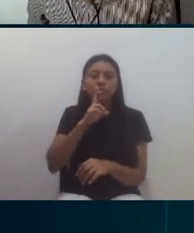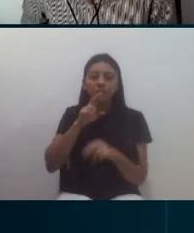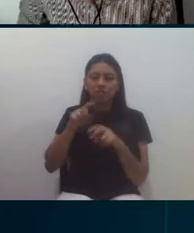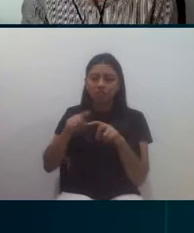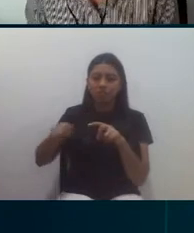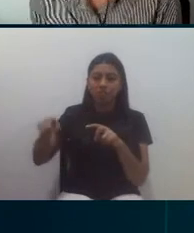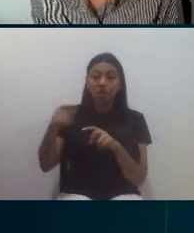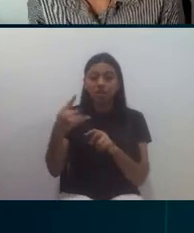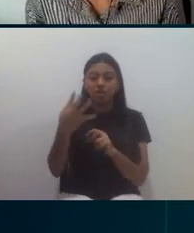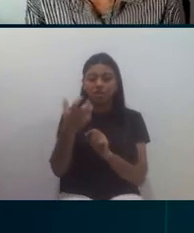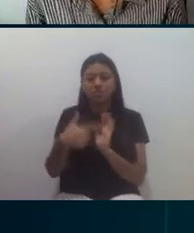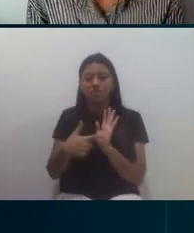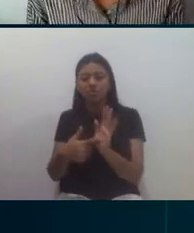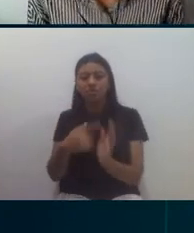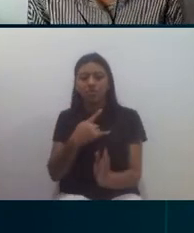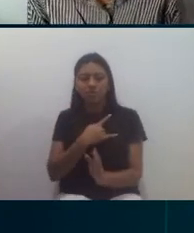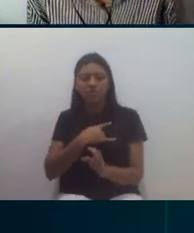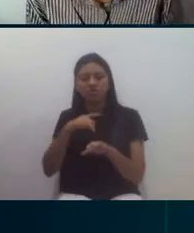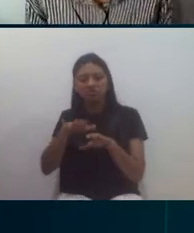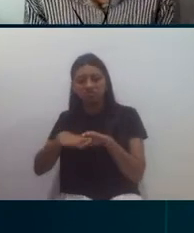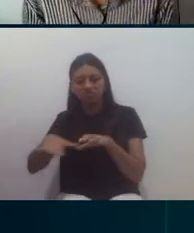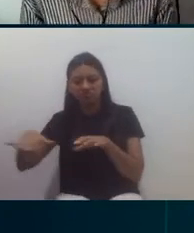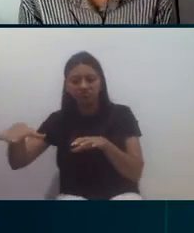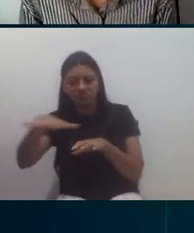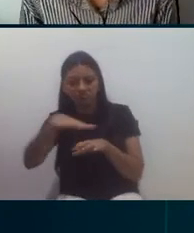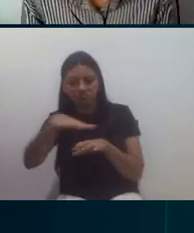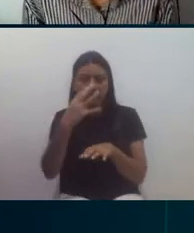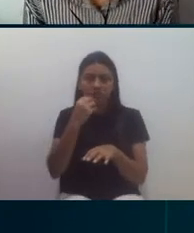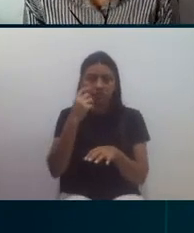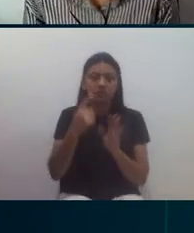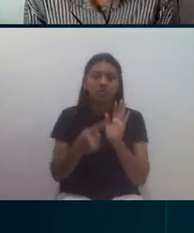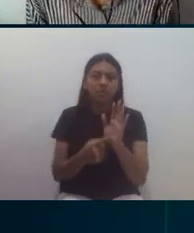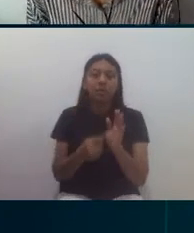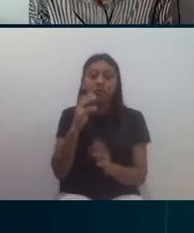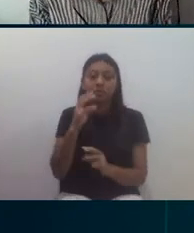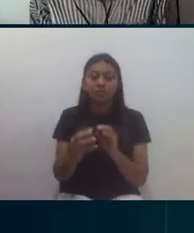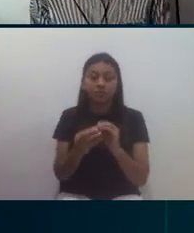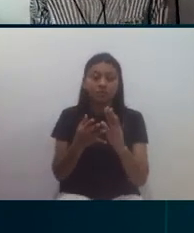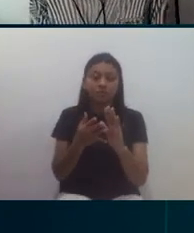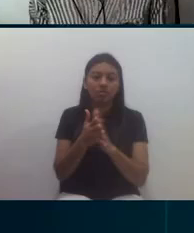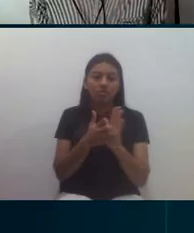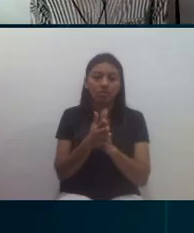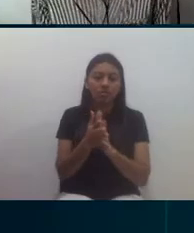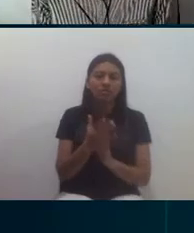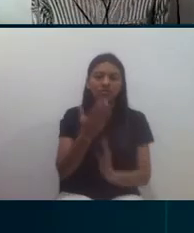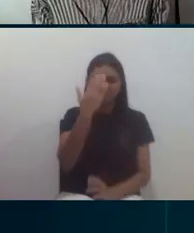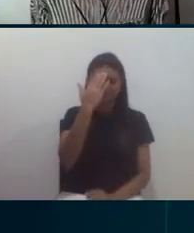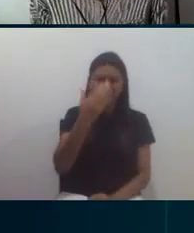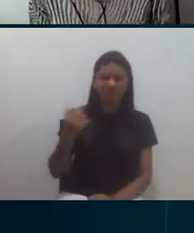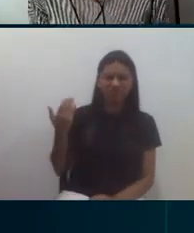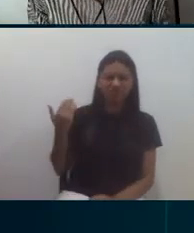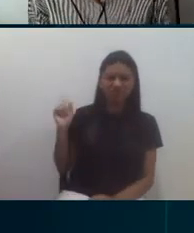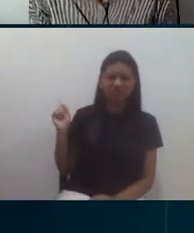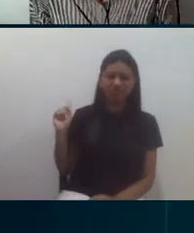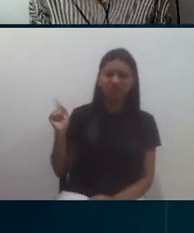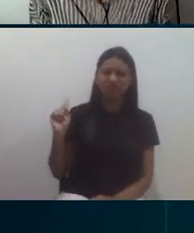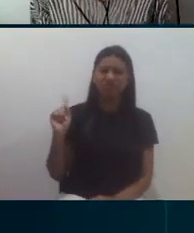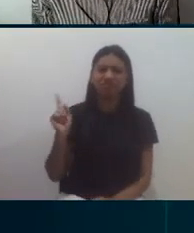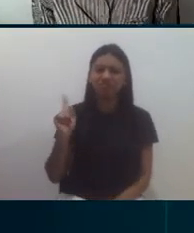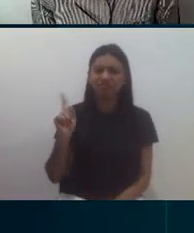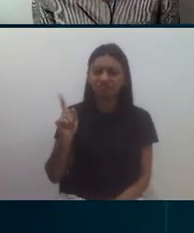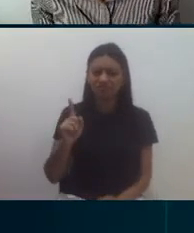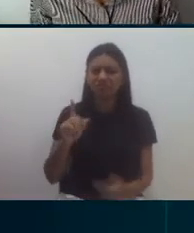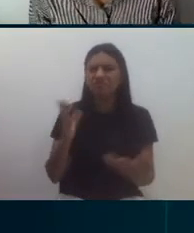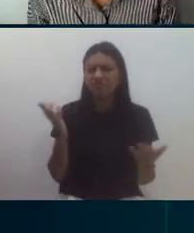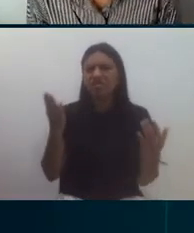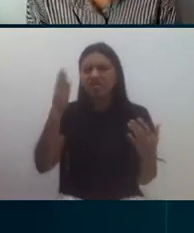Listo, entonces empezamos. Digamos que en los últimos años se han desarrollado varios estudios en los que ya se prevé y